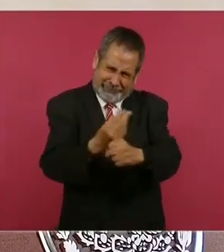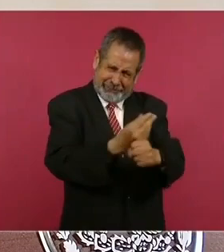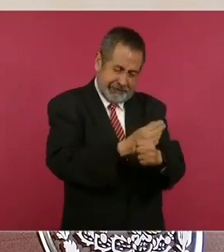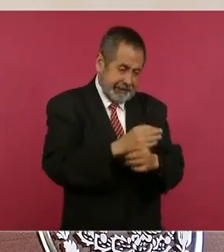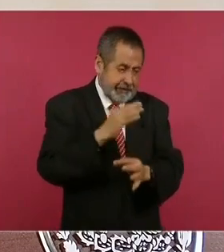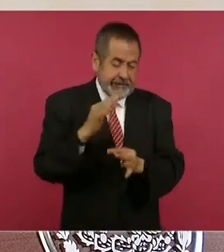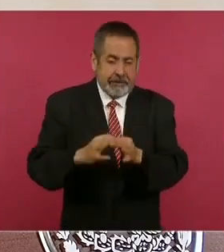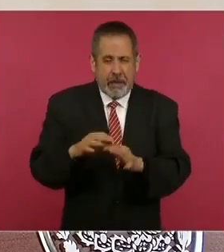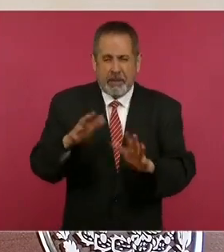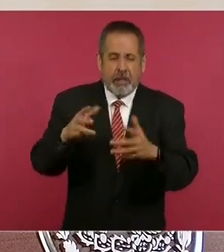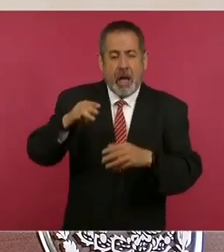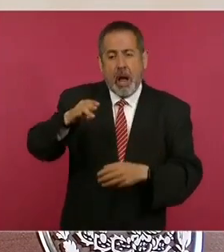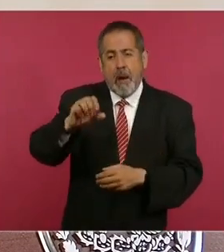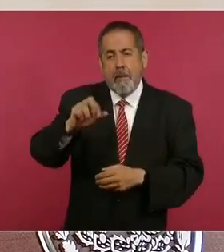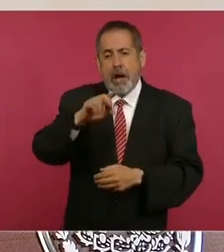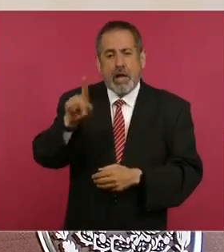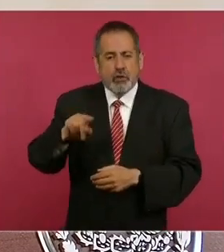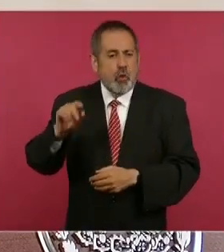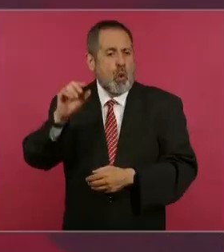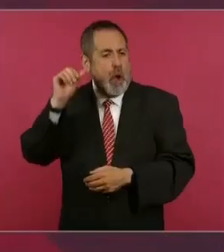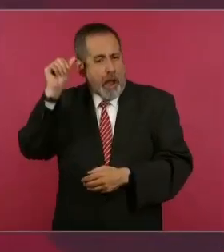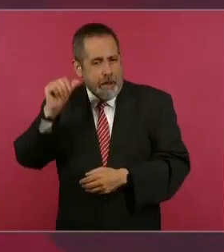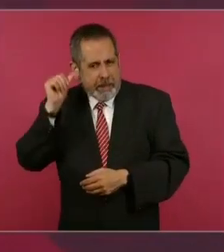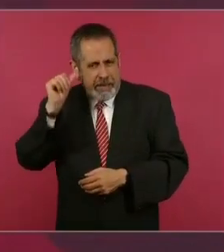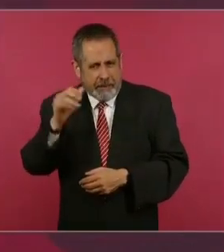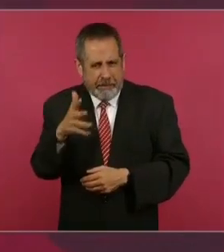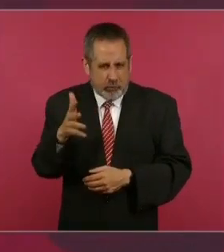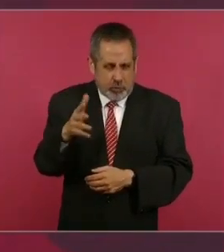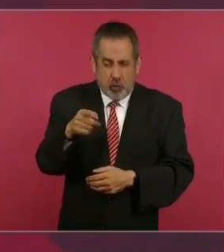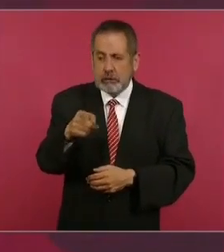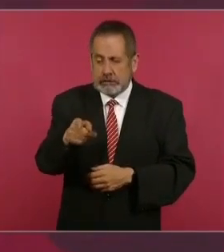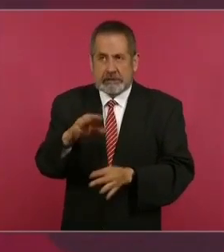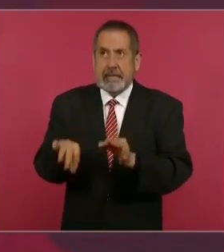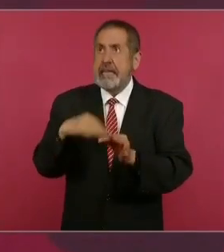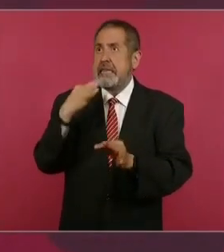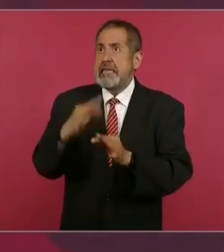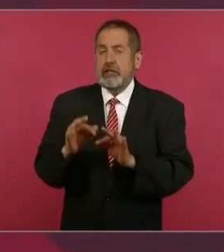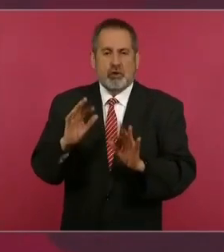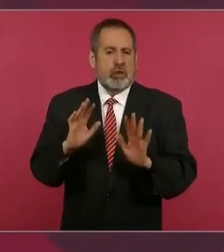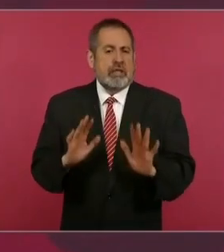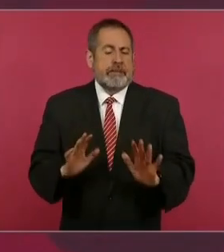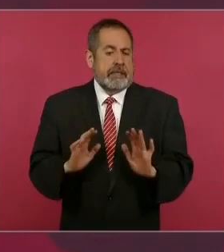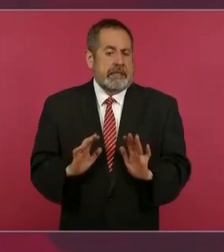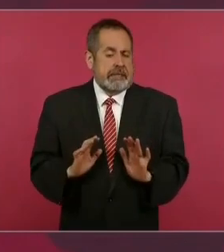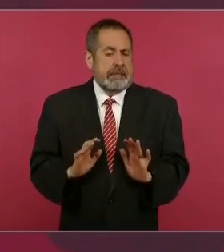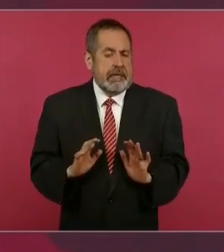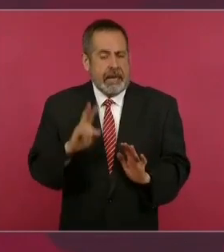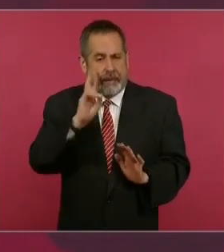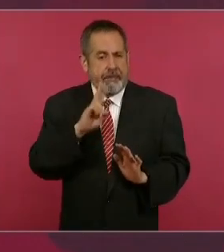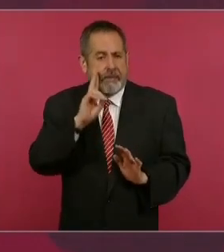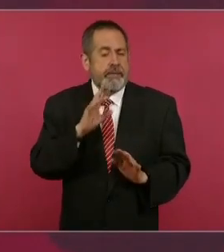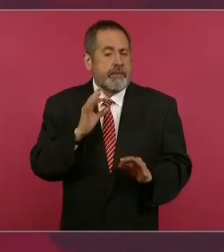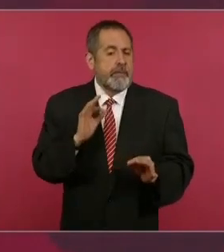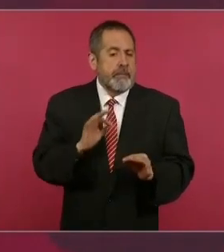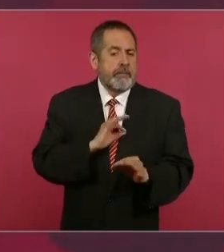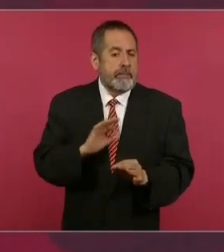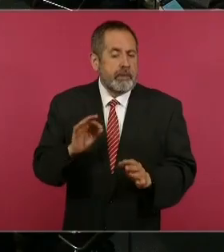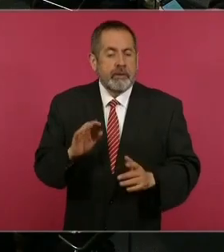marzo, abril del año próximo. Inclusive ya